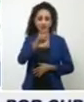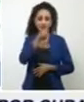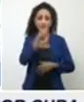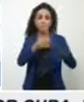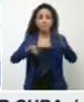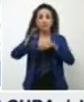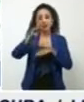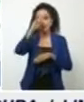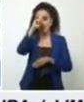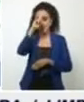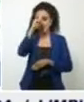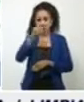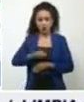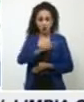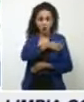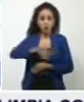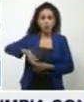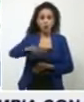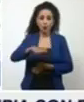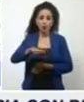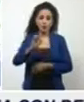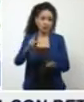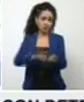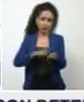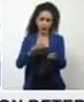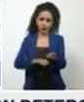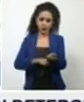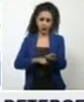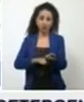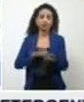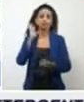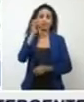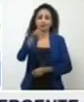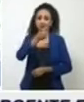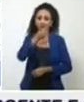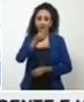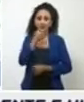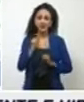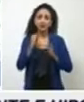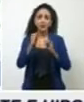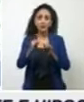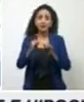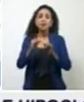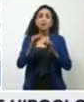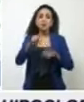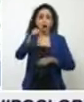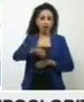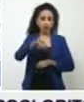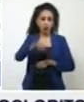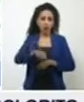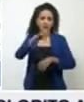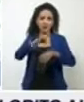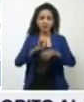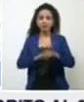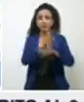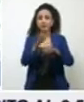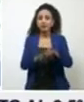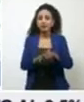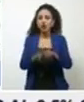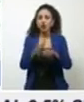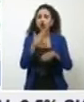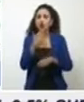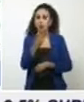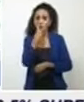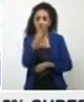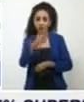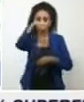Pública, conferencia de prensa ya habitual, donde se actualiza la situación de la COVID-19 y su enfrentamiento tanto en